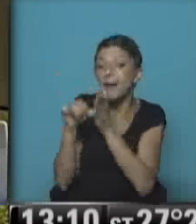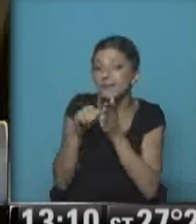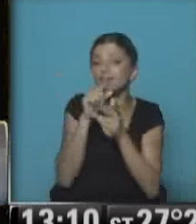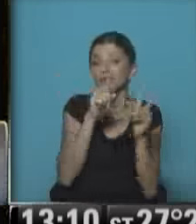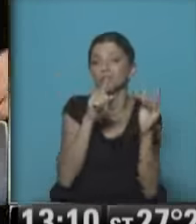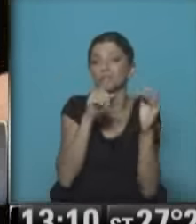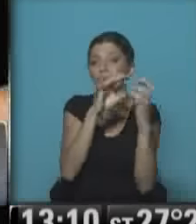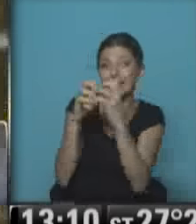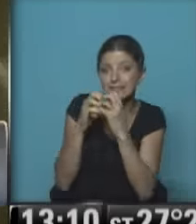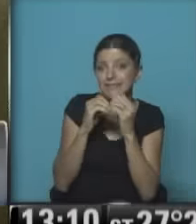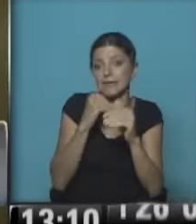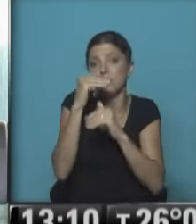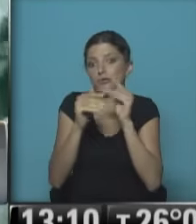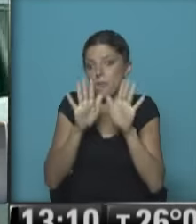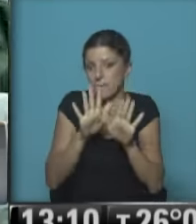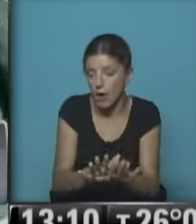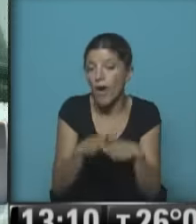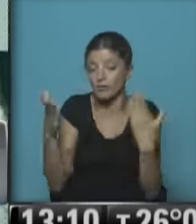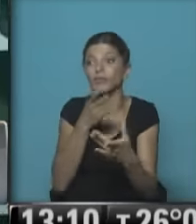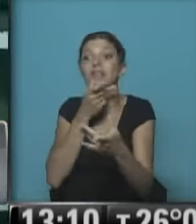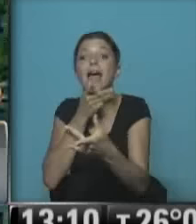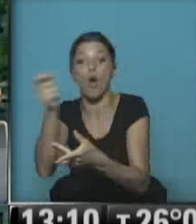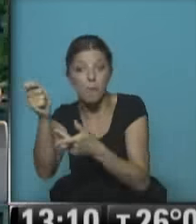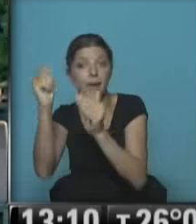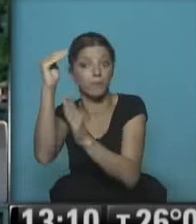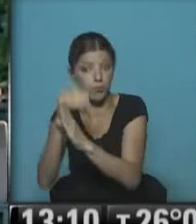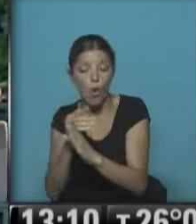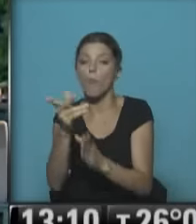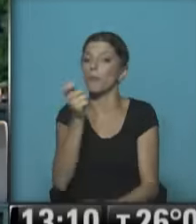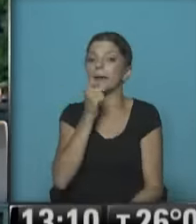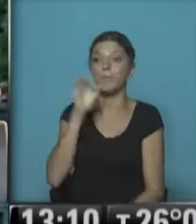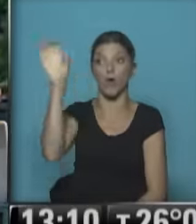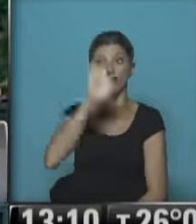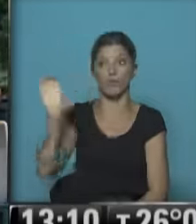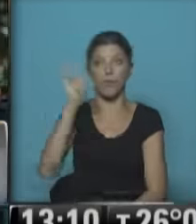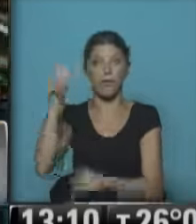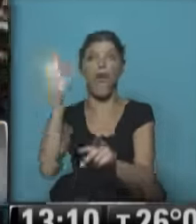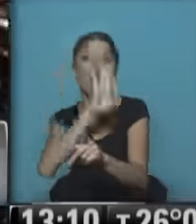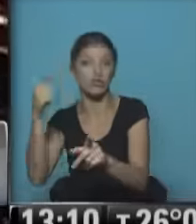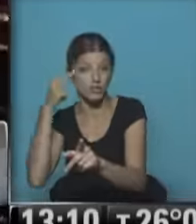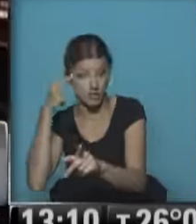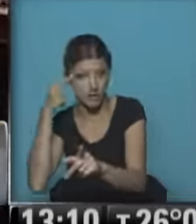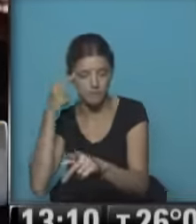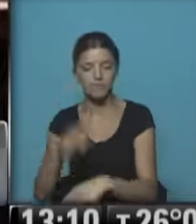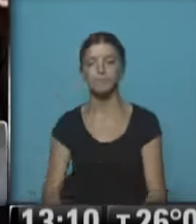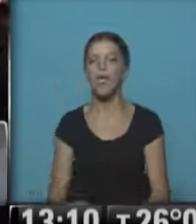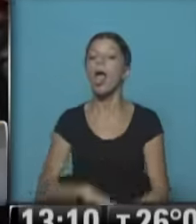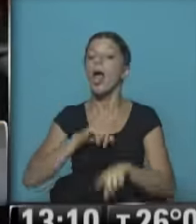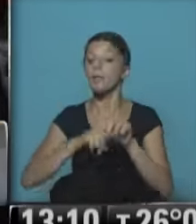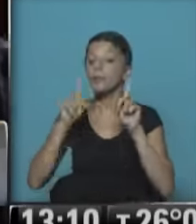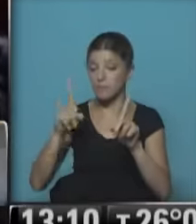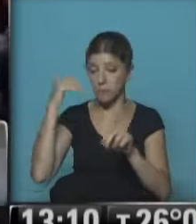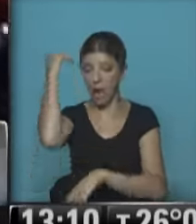visto frenado su crecimiento, como la Unión Europea o China. En dicho escenario, Arabia Saudita,